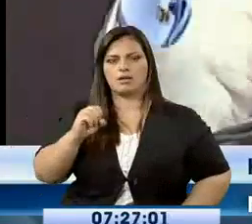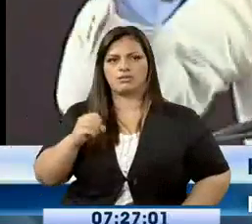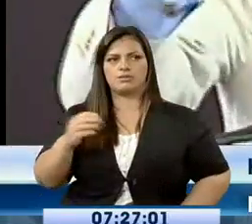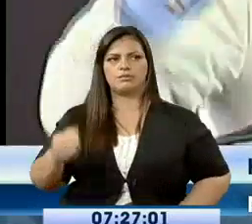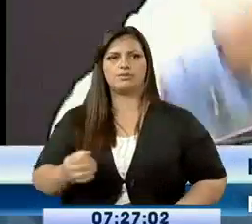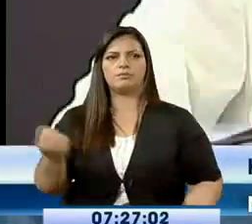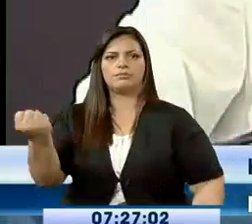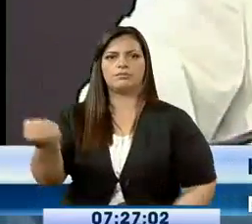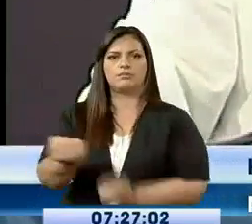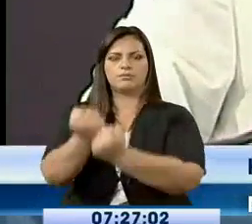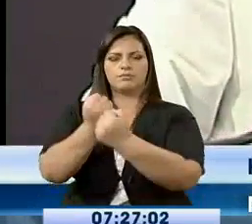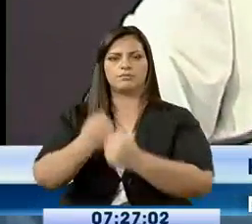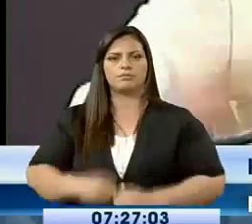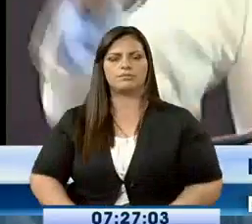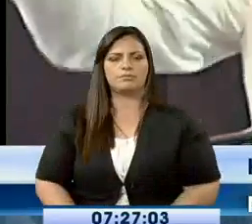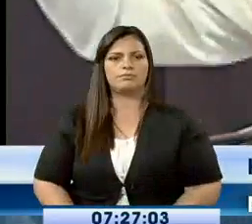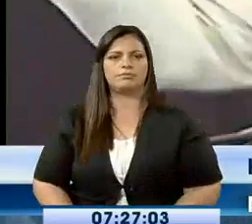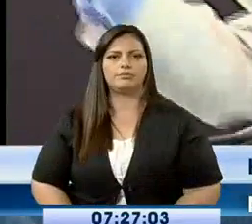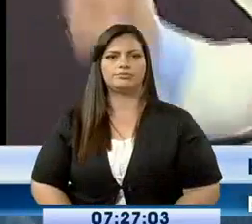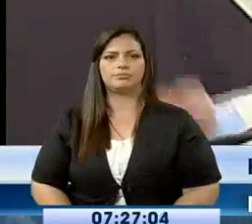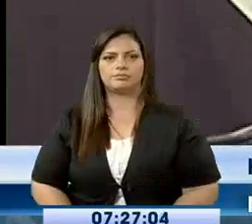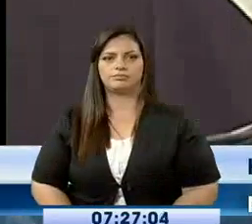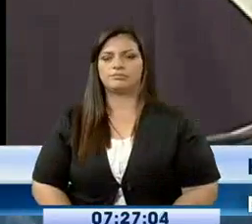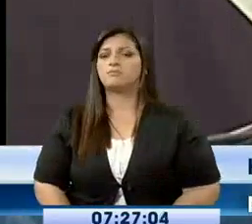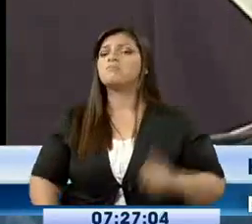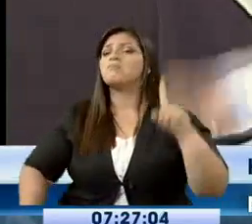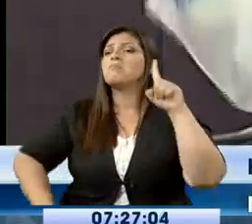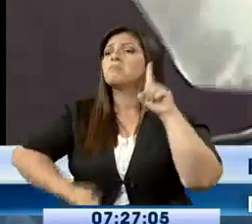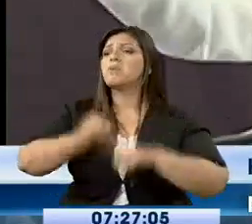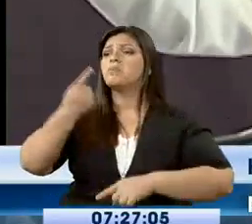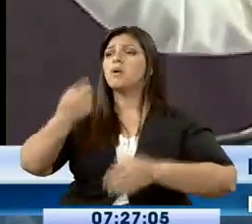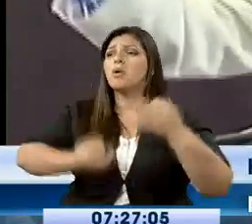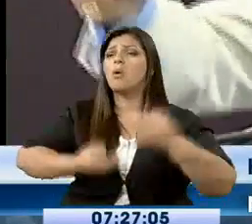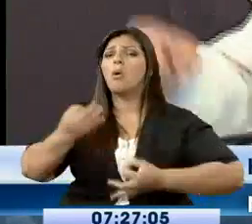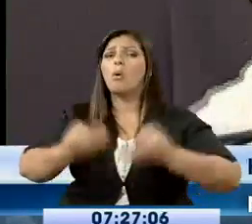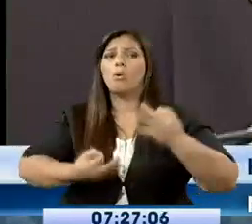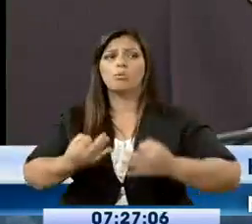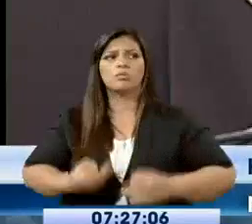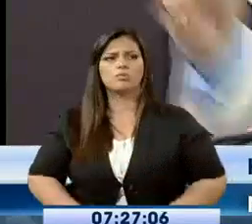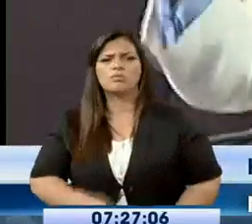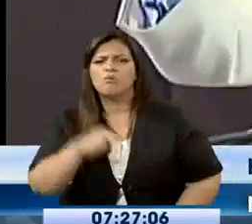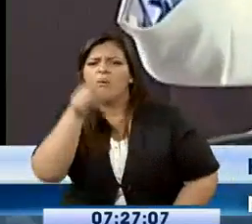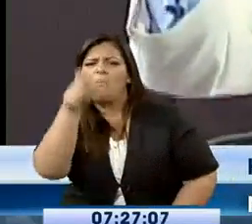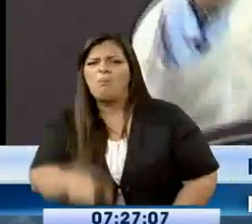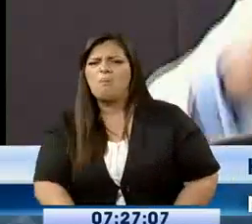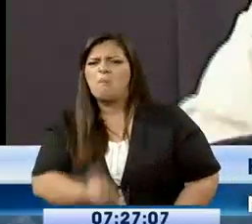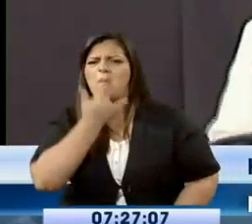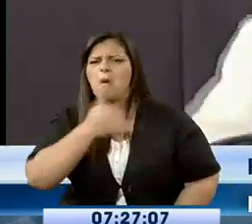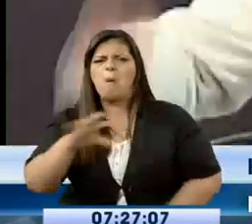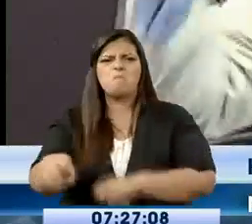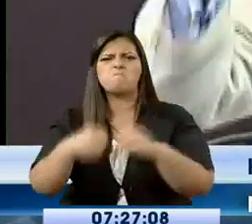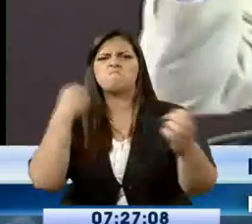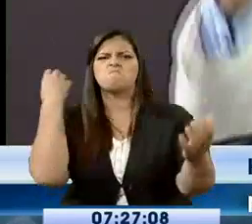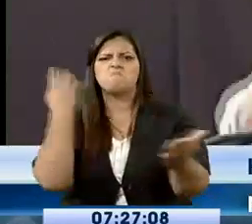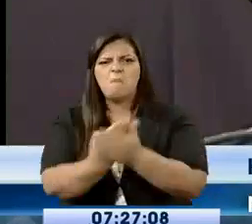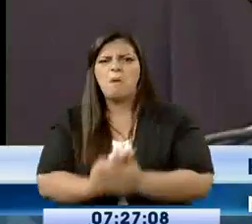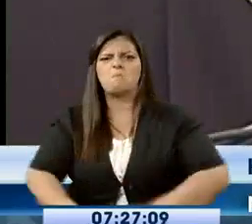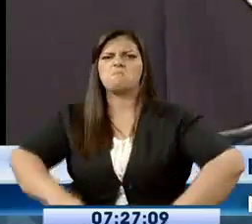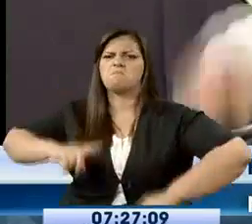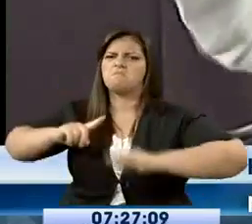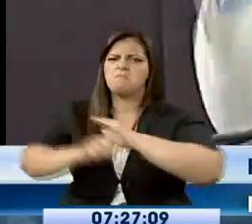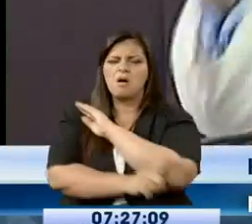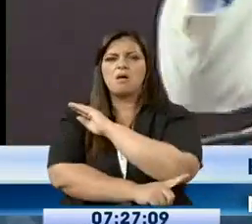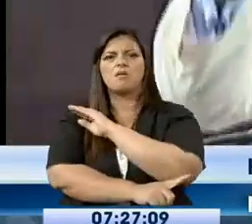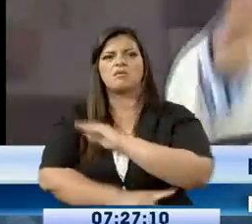anticipación la condena y contra eso tenemos que pelear con valor,